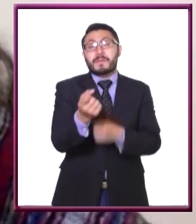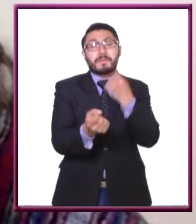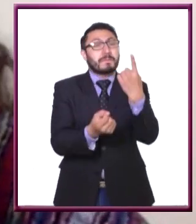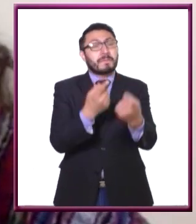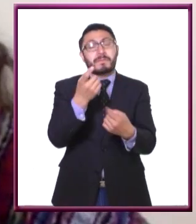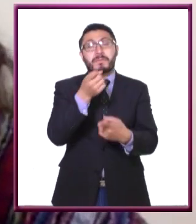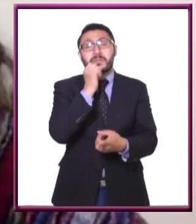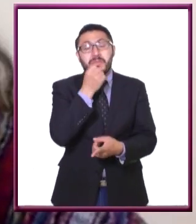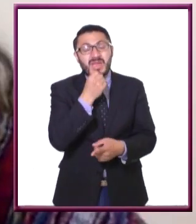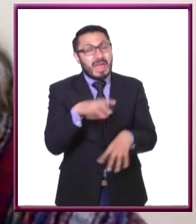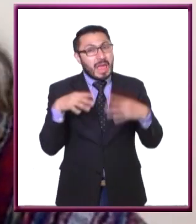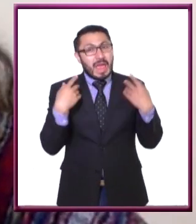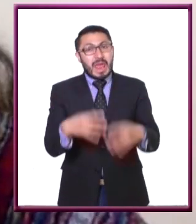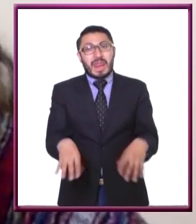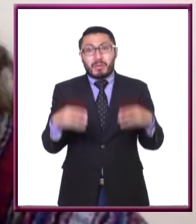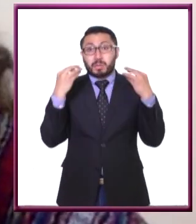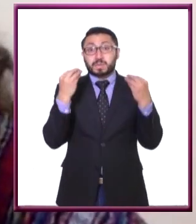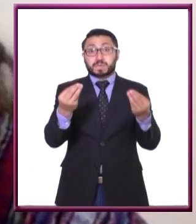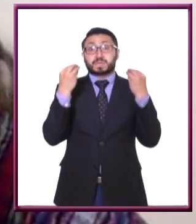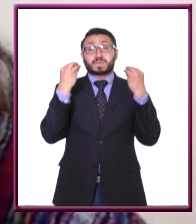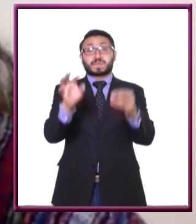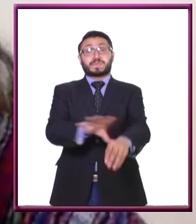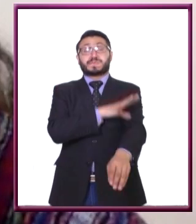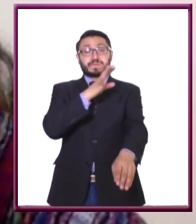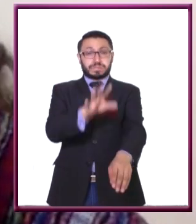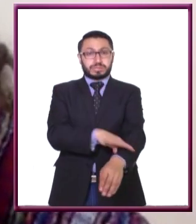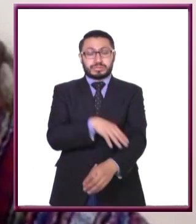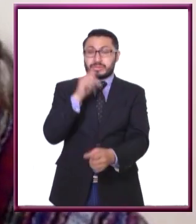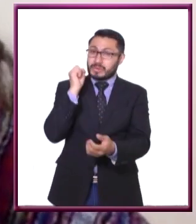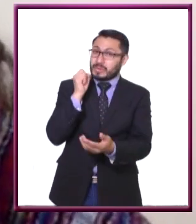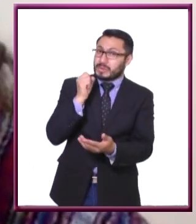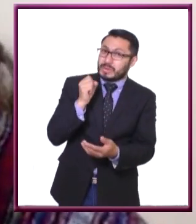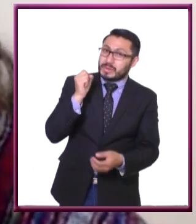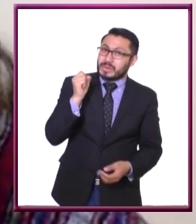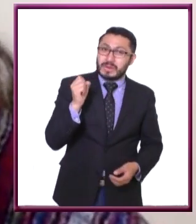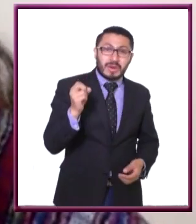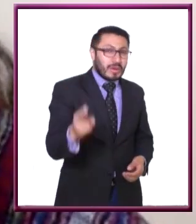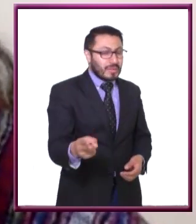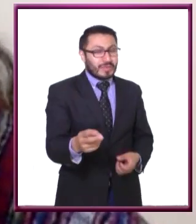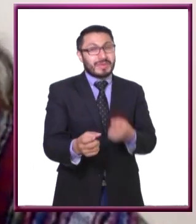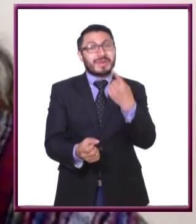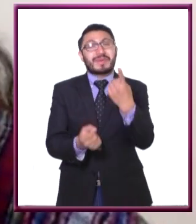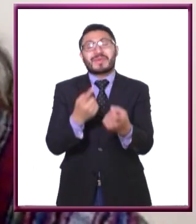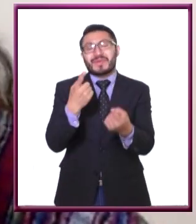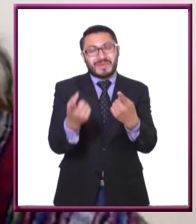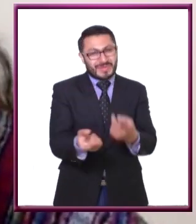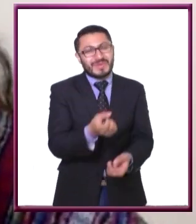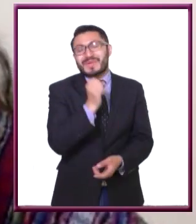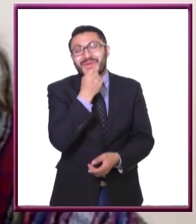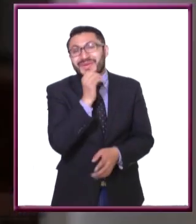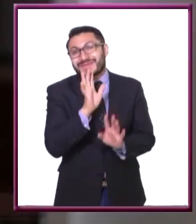son realmente energéticos, muy, muy energéticos. Afortunadamente solo duran unos cuantos segundos.